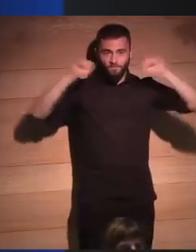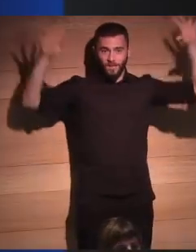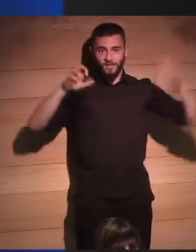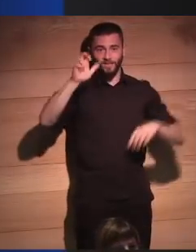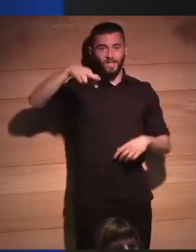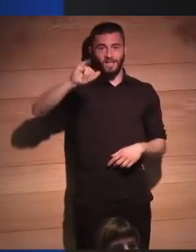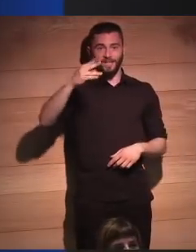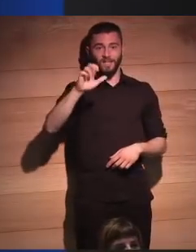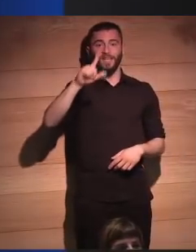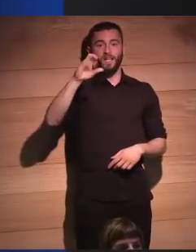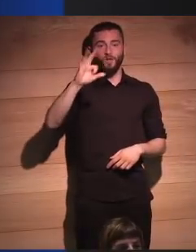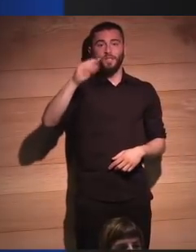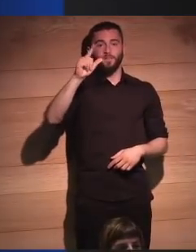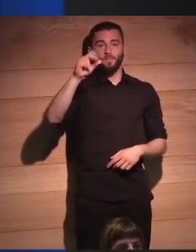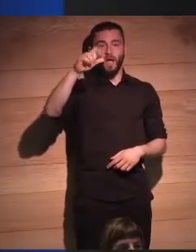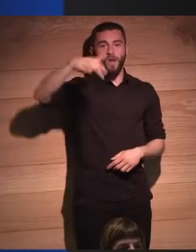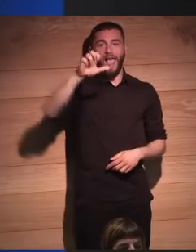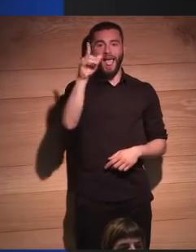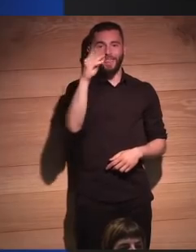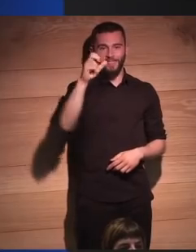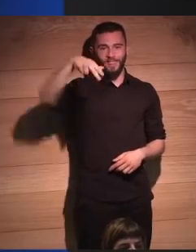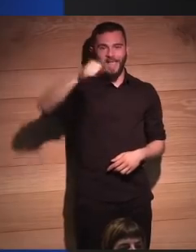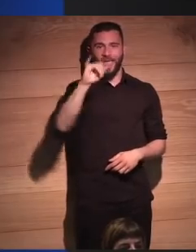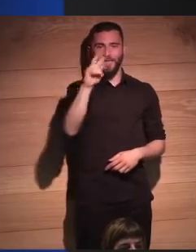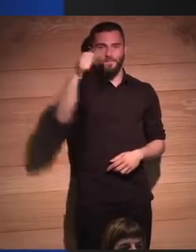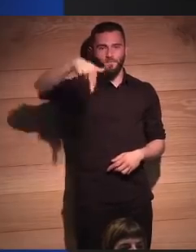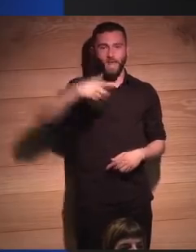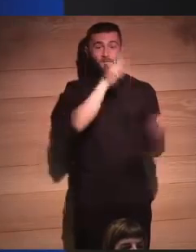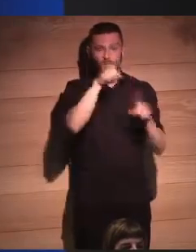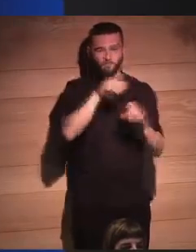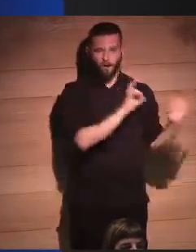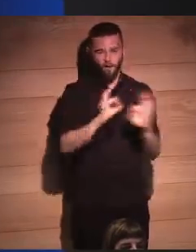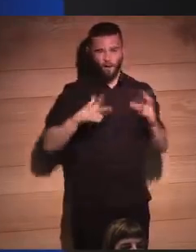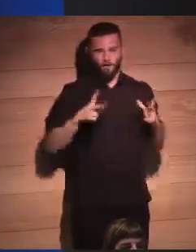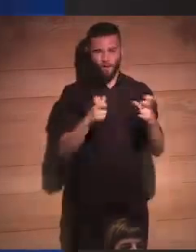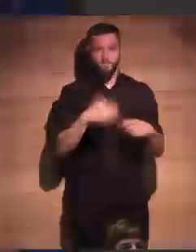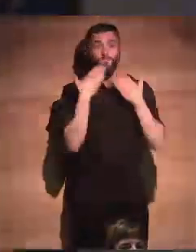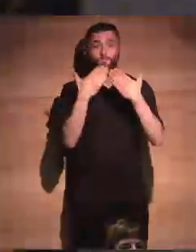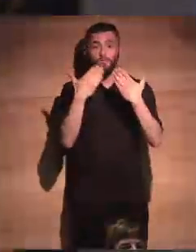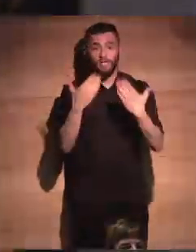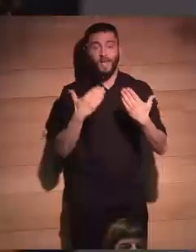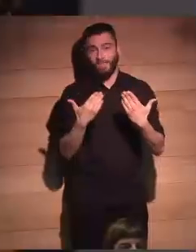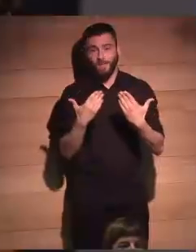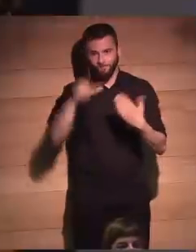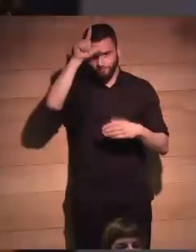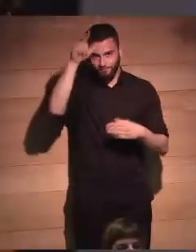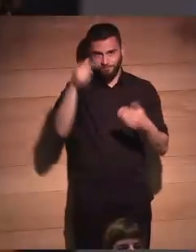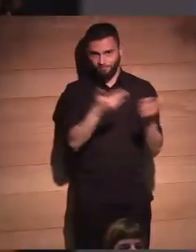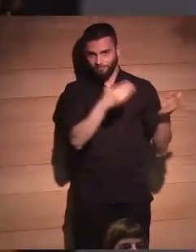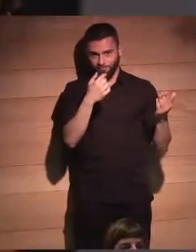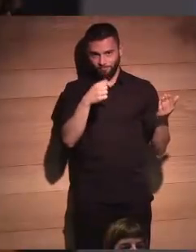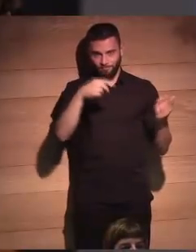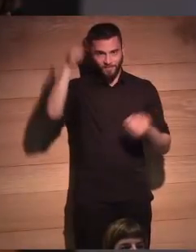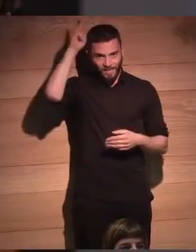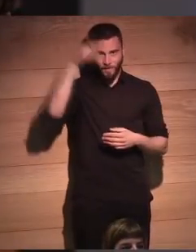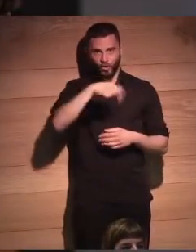Enrique, Luis, Paula, Edna e Iván. Preparadas las preguntas. Muchísimas gracias, nativos digitales. Enrique